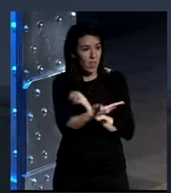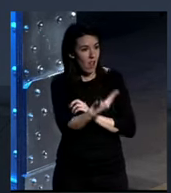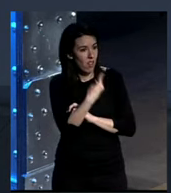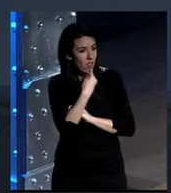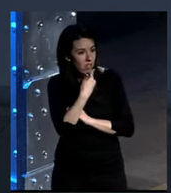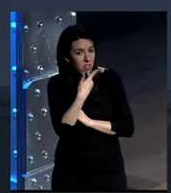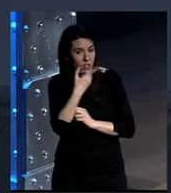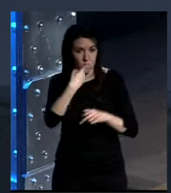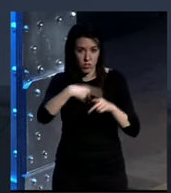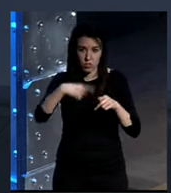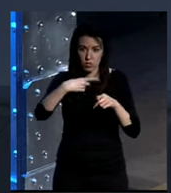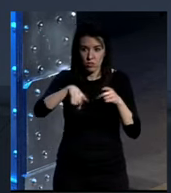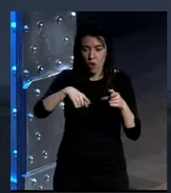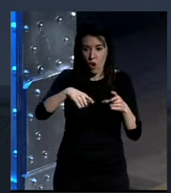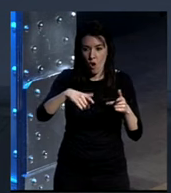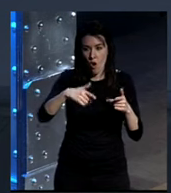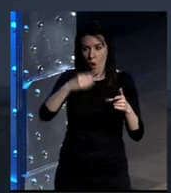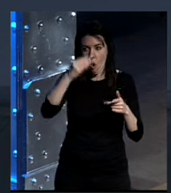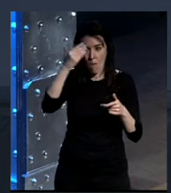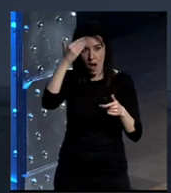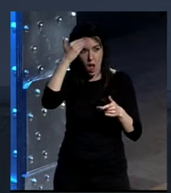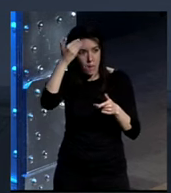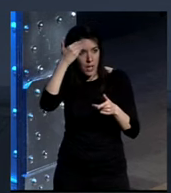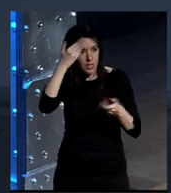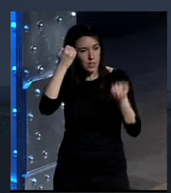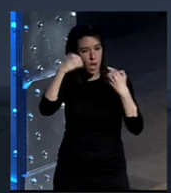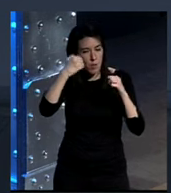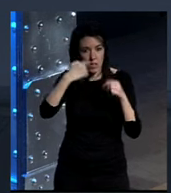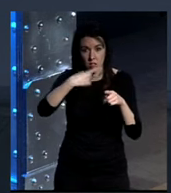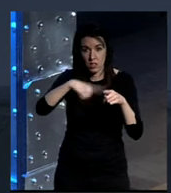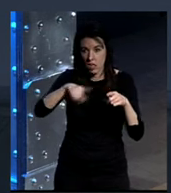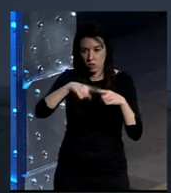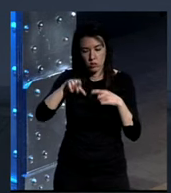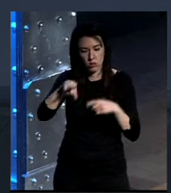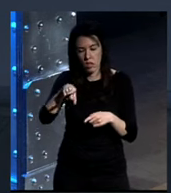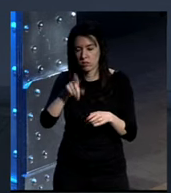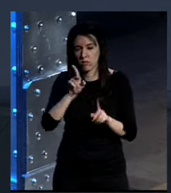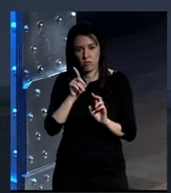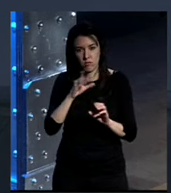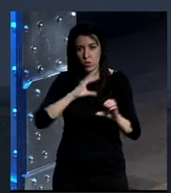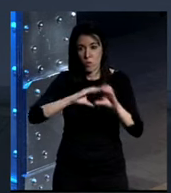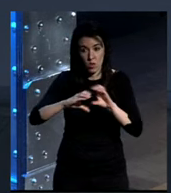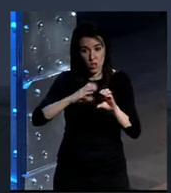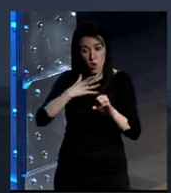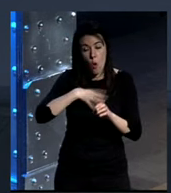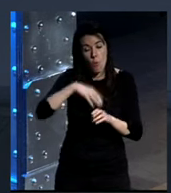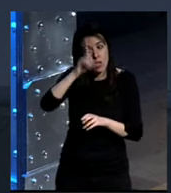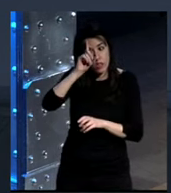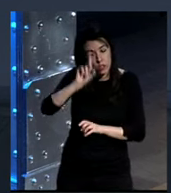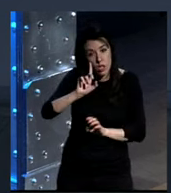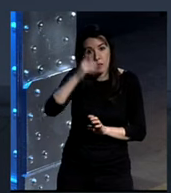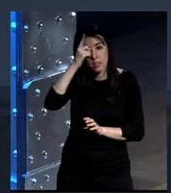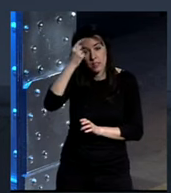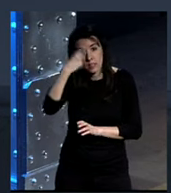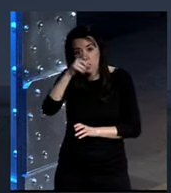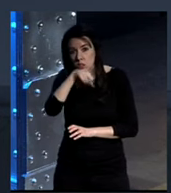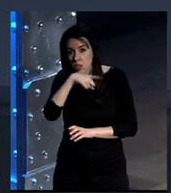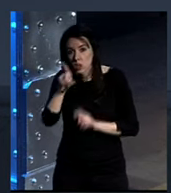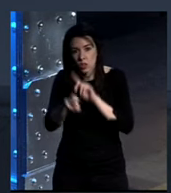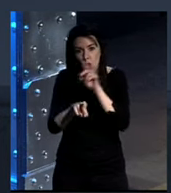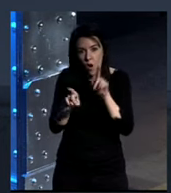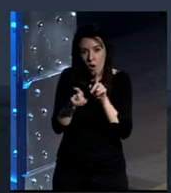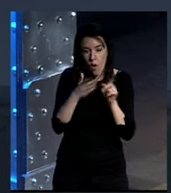entretenimiento y la gimnasia mental. Y sin saber por qué, o quizás sí lo sabías y no querías que pareciera